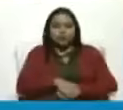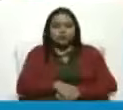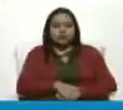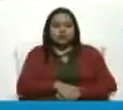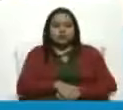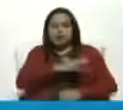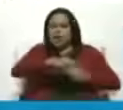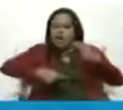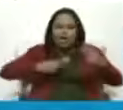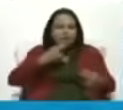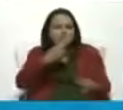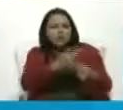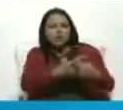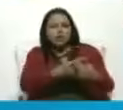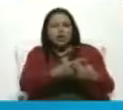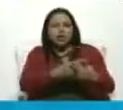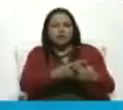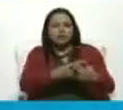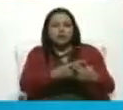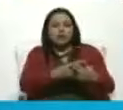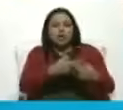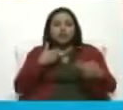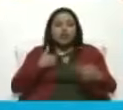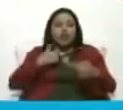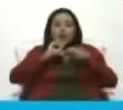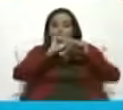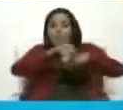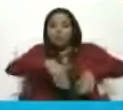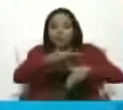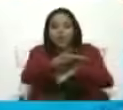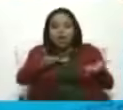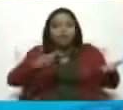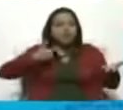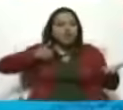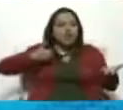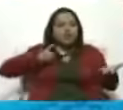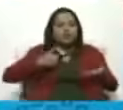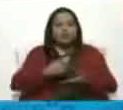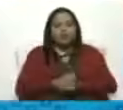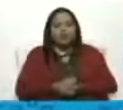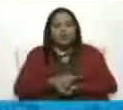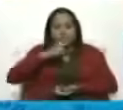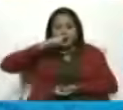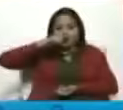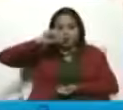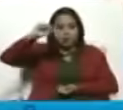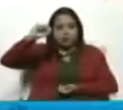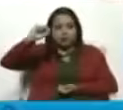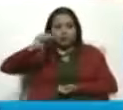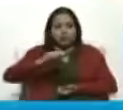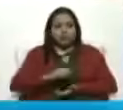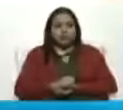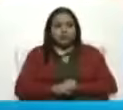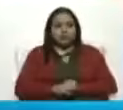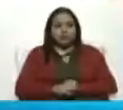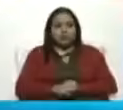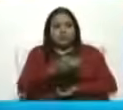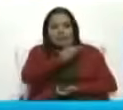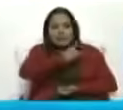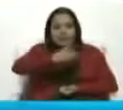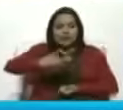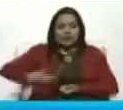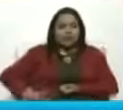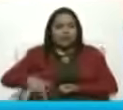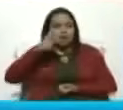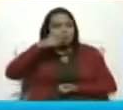que jamás les fallaré. Yo, Nicolás Maduro Moros,